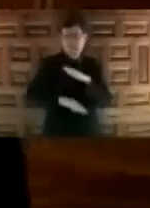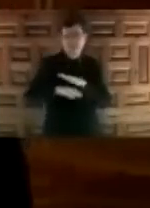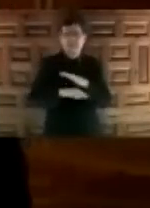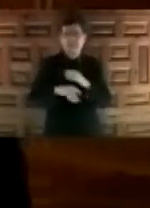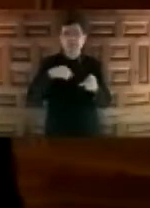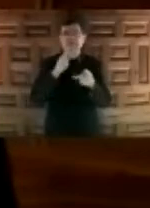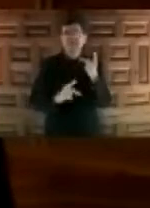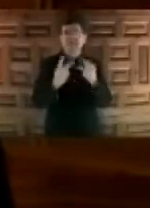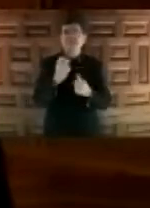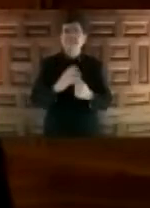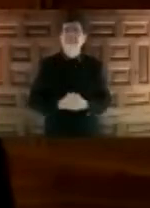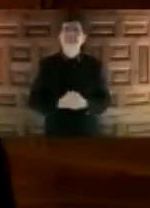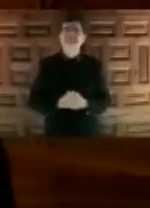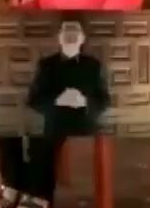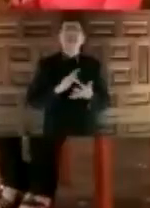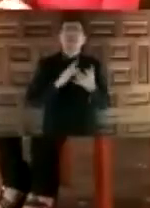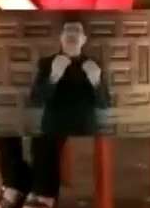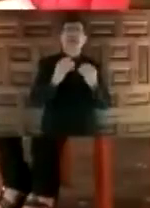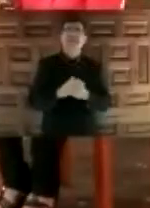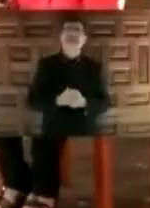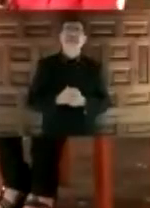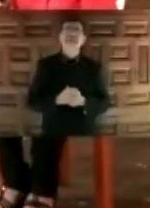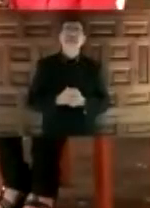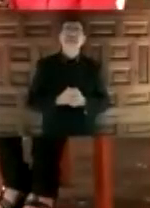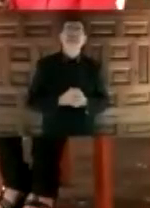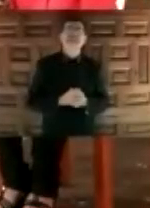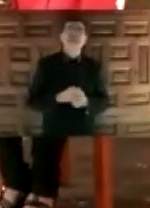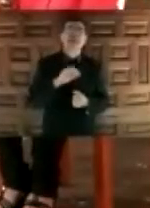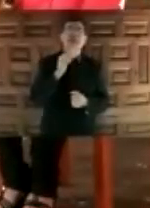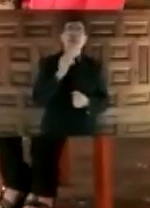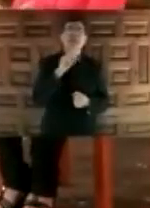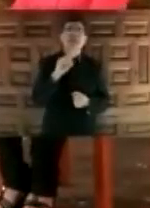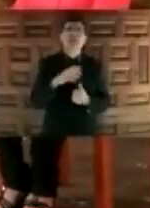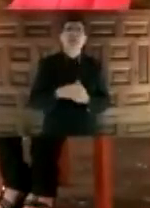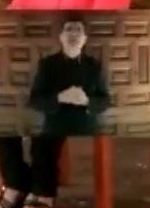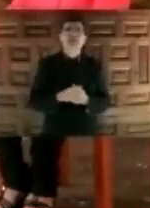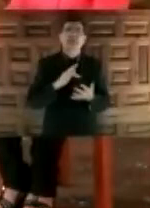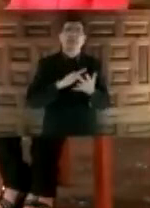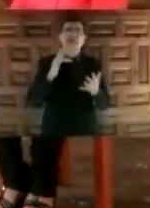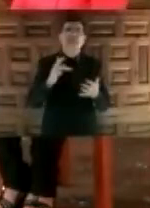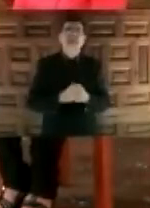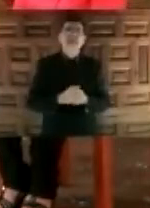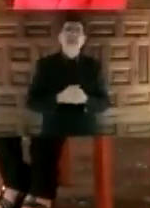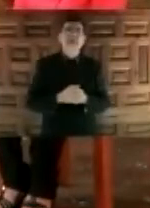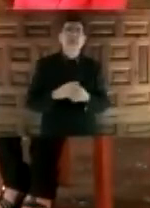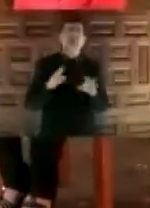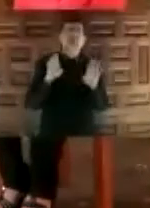Aquí me detengo. Muchas gracias. Adelante, doctor Guillermo. Eduardo, por favor. Gracias.